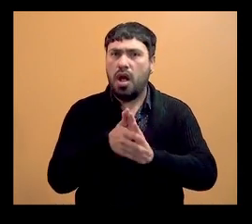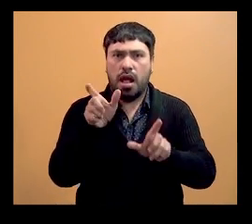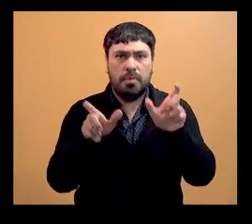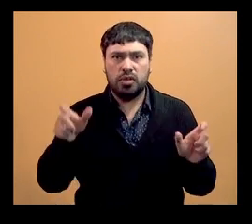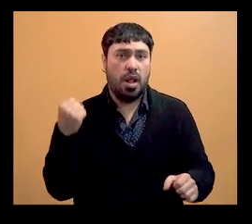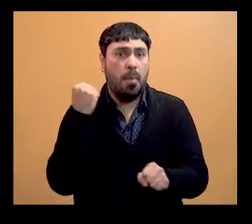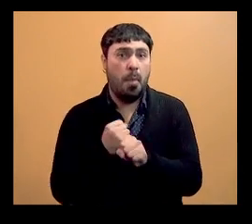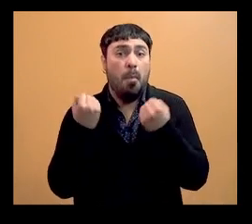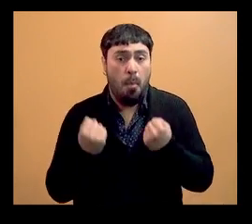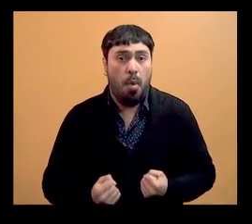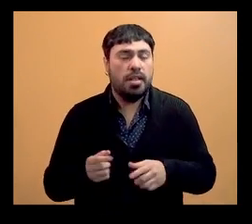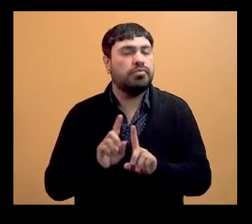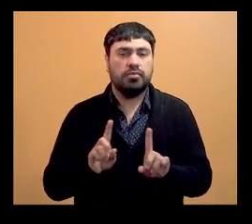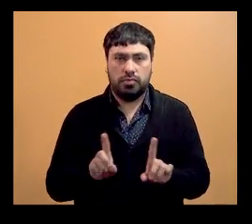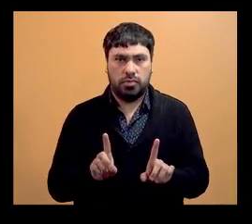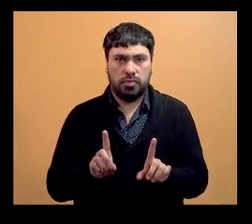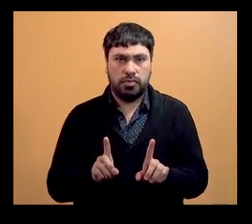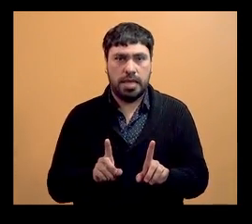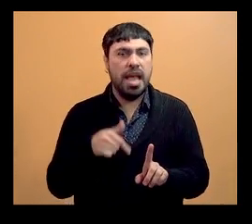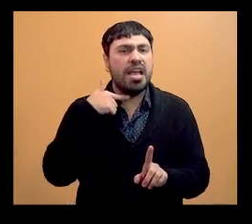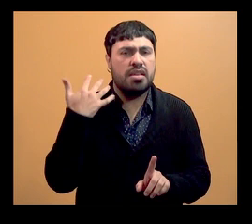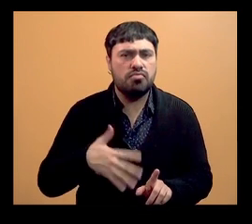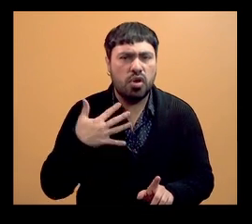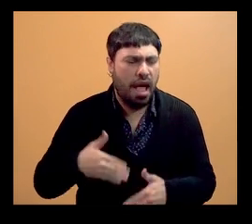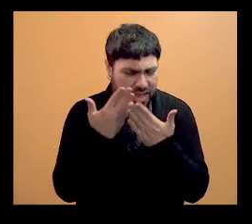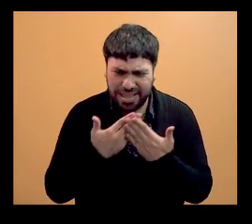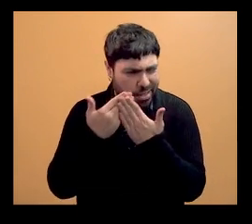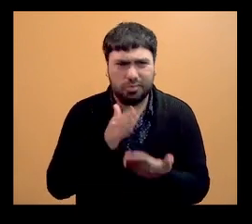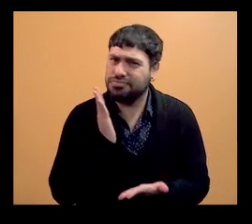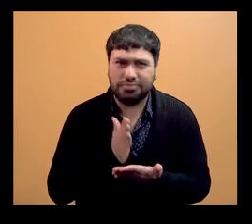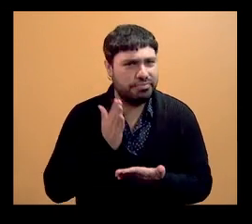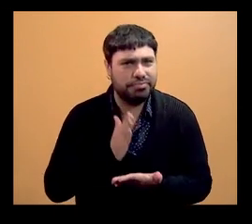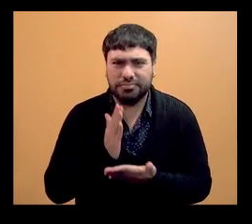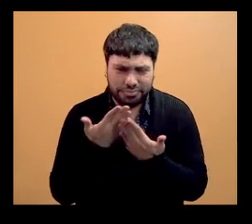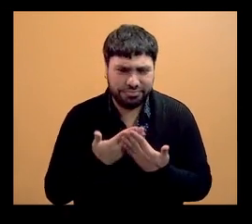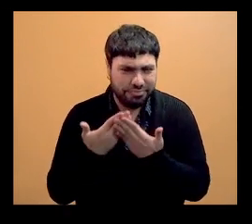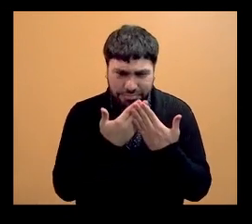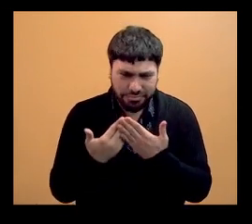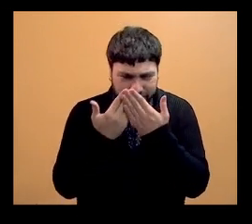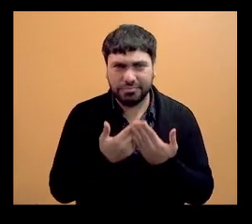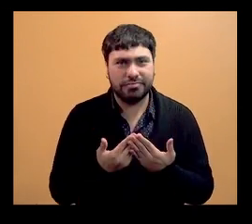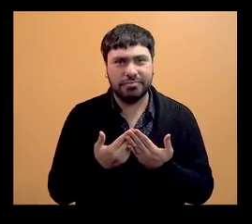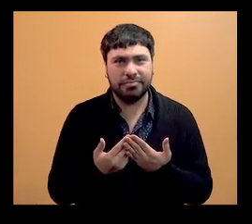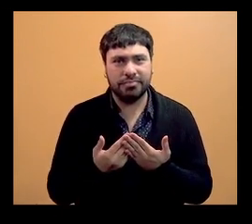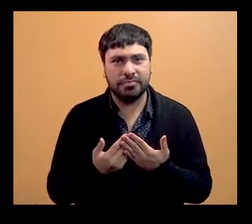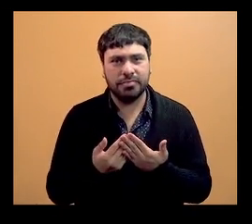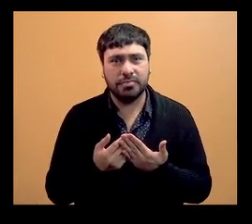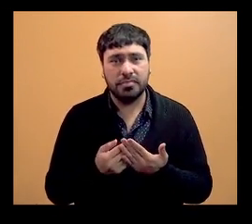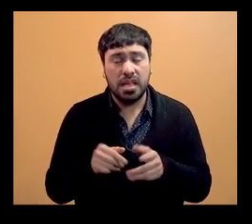áreas ligadas a la ciencia, a la tecnología, especializarse lo suficiente. Y la verdad es que, incluso para uno que es latino y que hay muchas